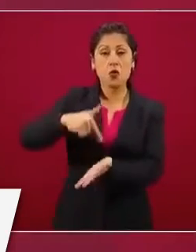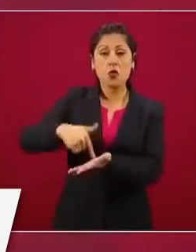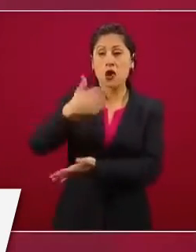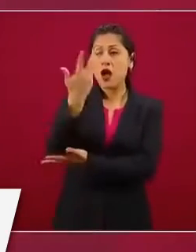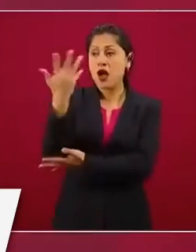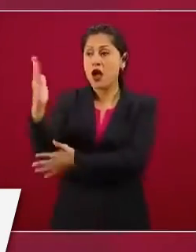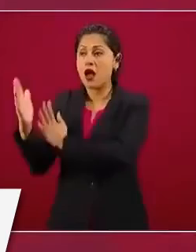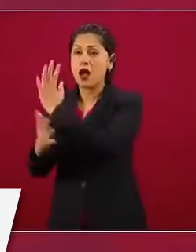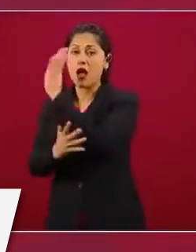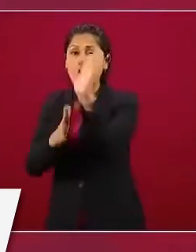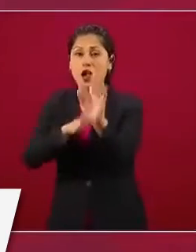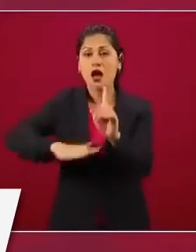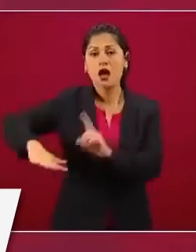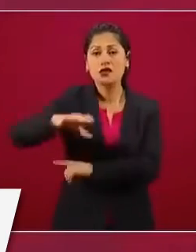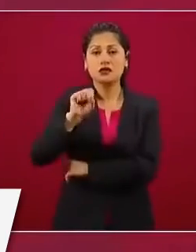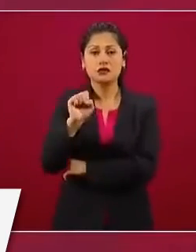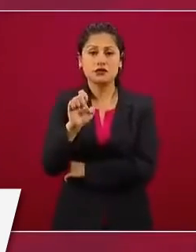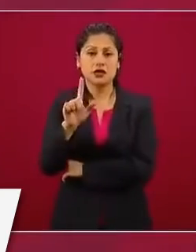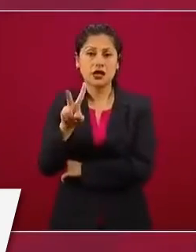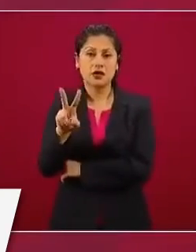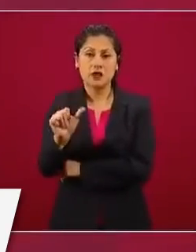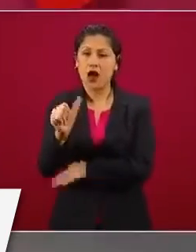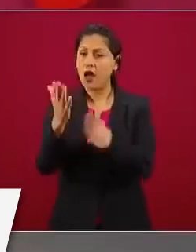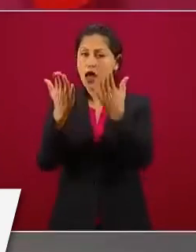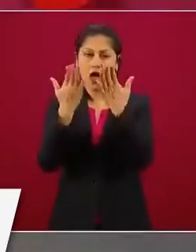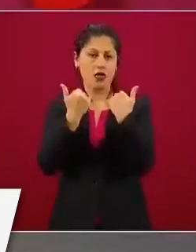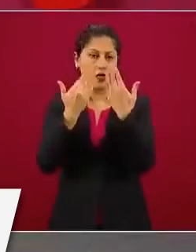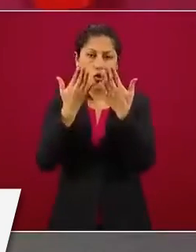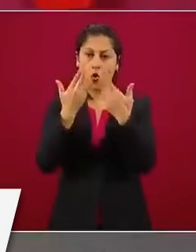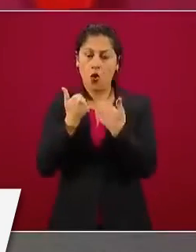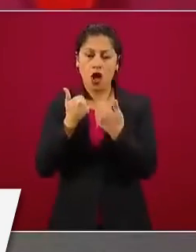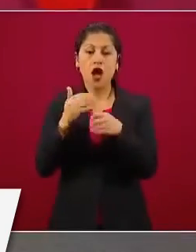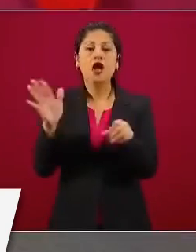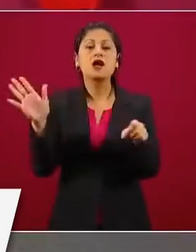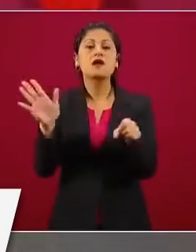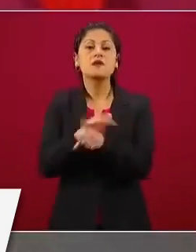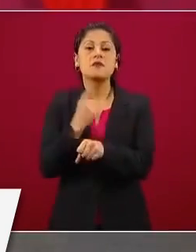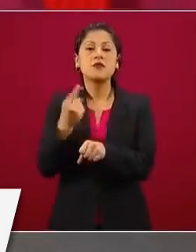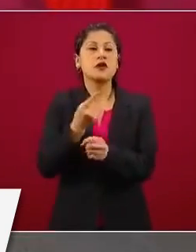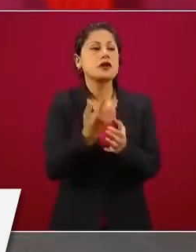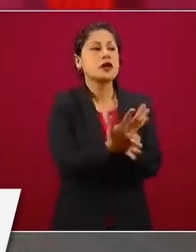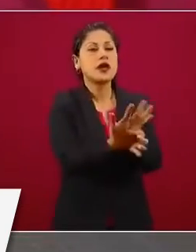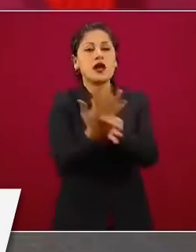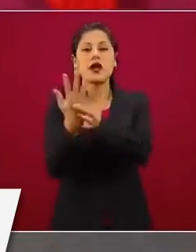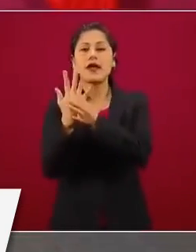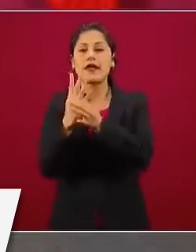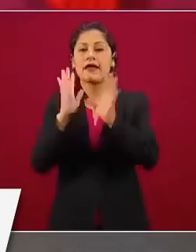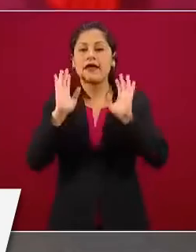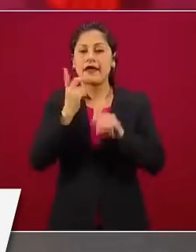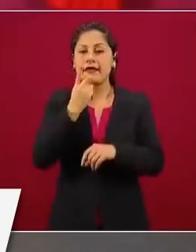porque se dice se va a acabar con la selva.